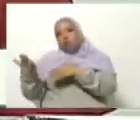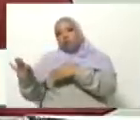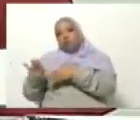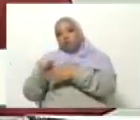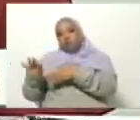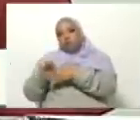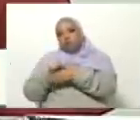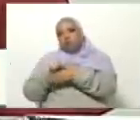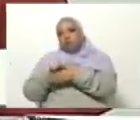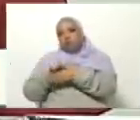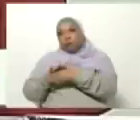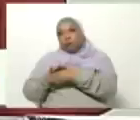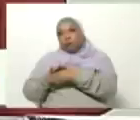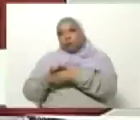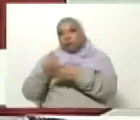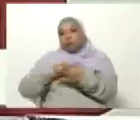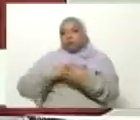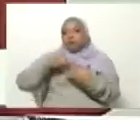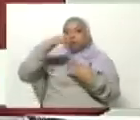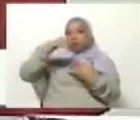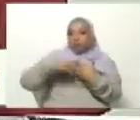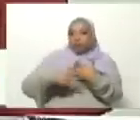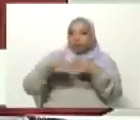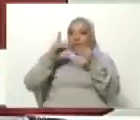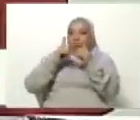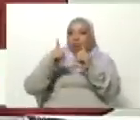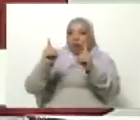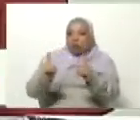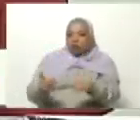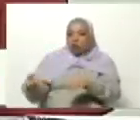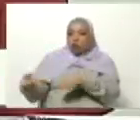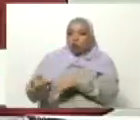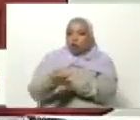ONU. Los proyectos, quien va a decidir es el gobierno nacional.